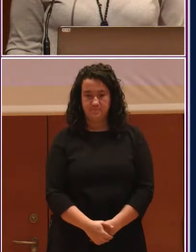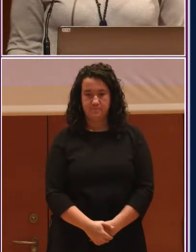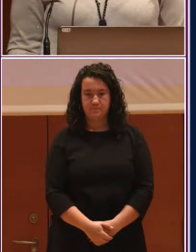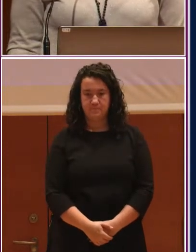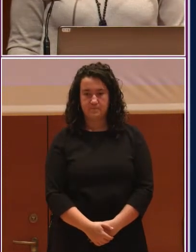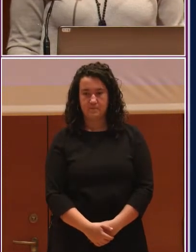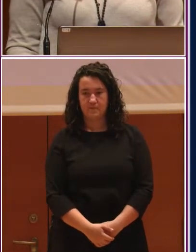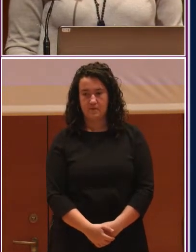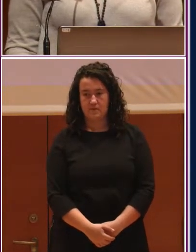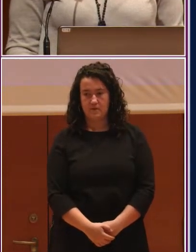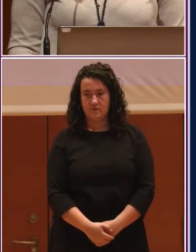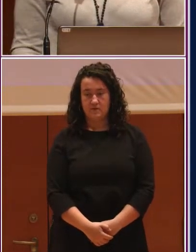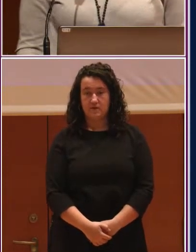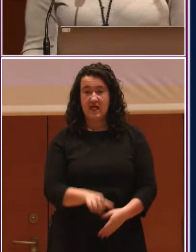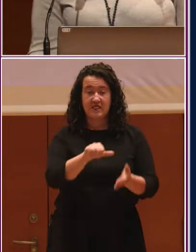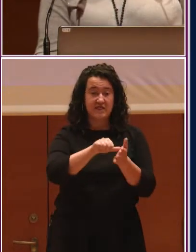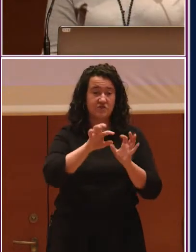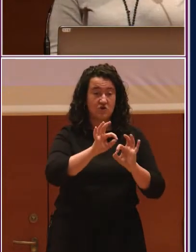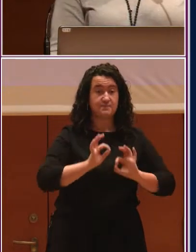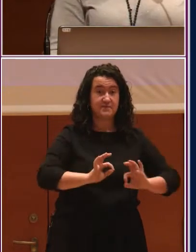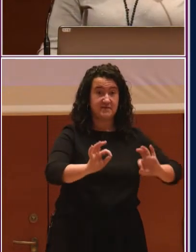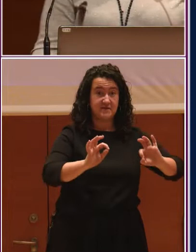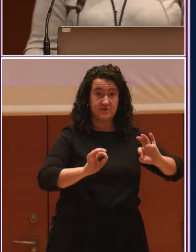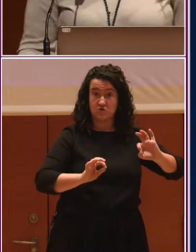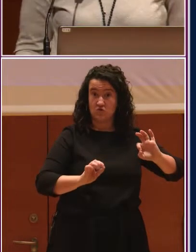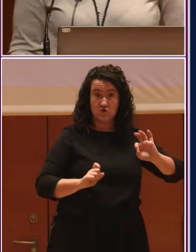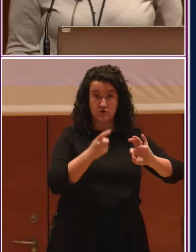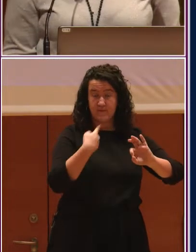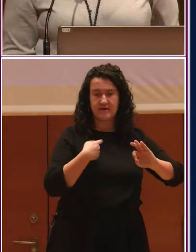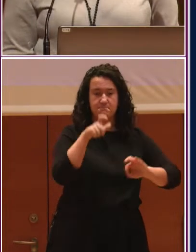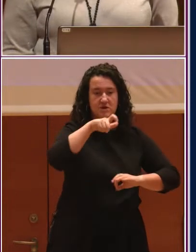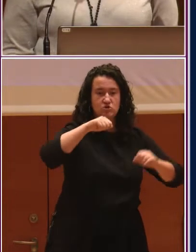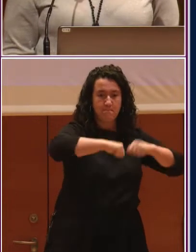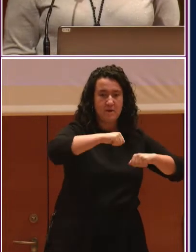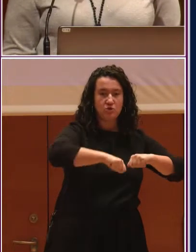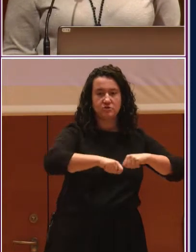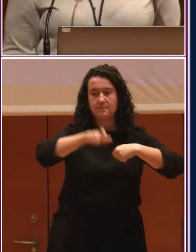punto de atención dirigido a las personas mayores